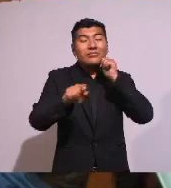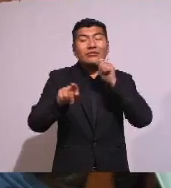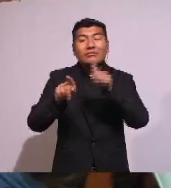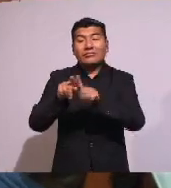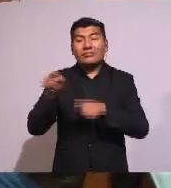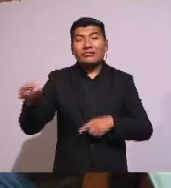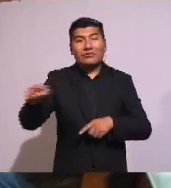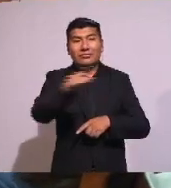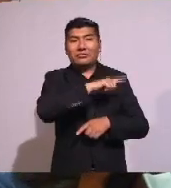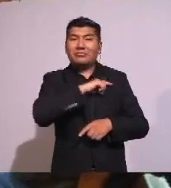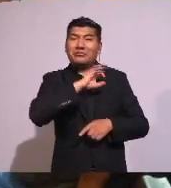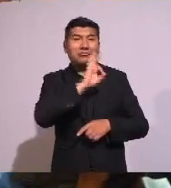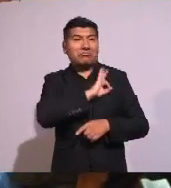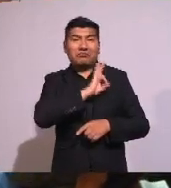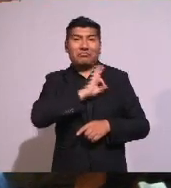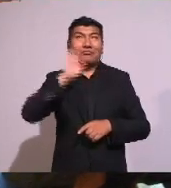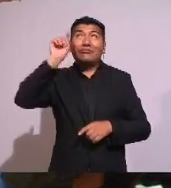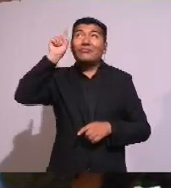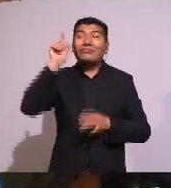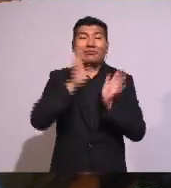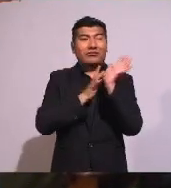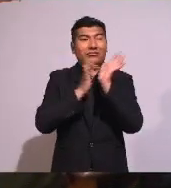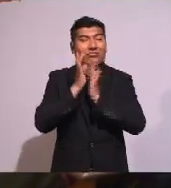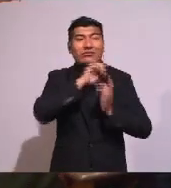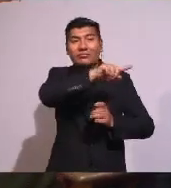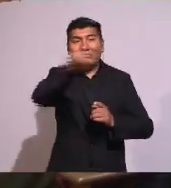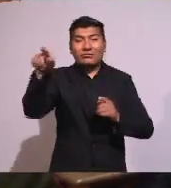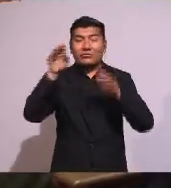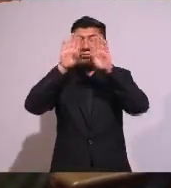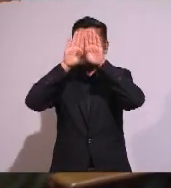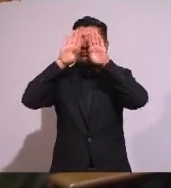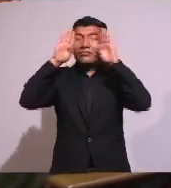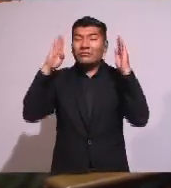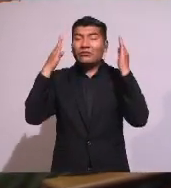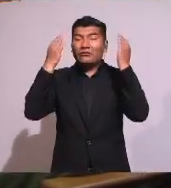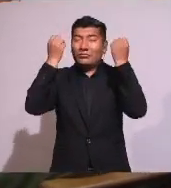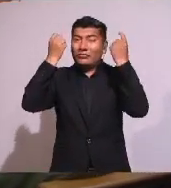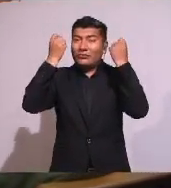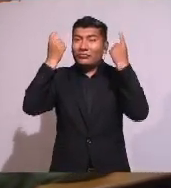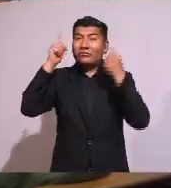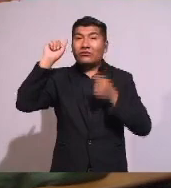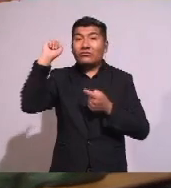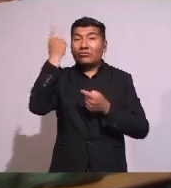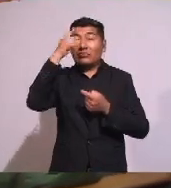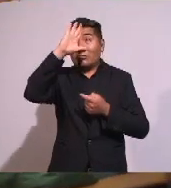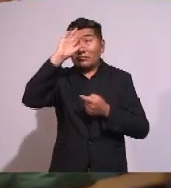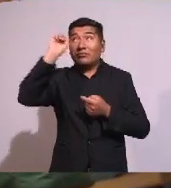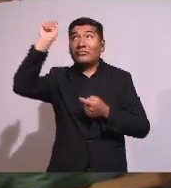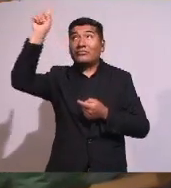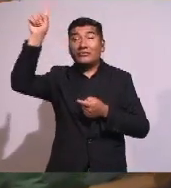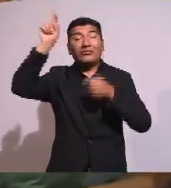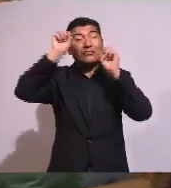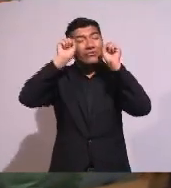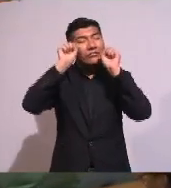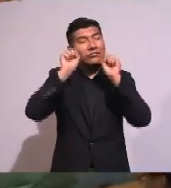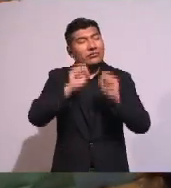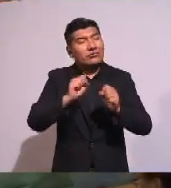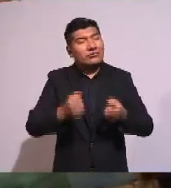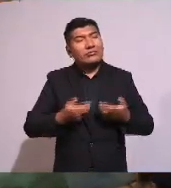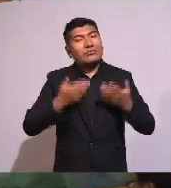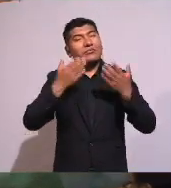han descubierto a Jesús, que se den cuenta que de solo Él puede verdaderamente